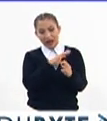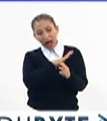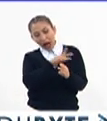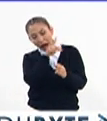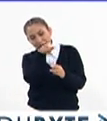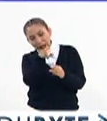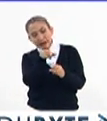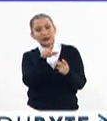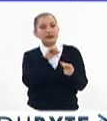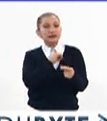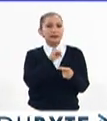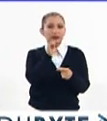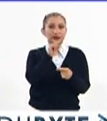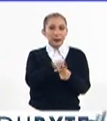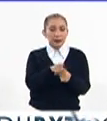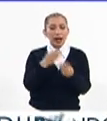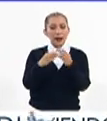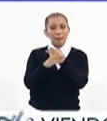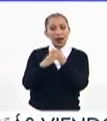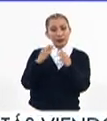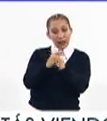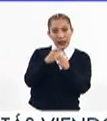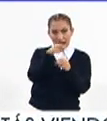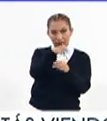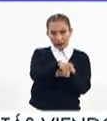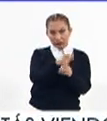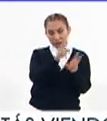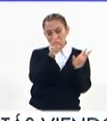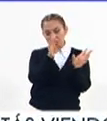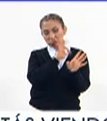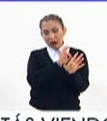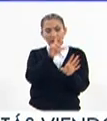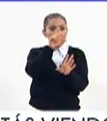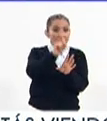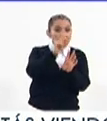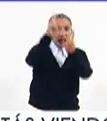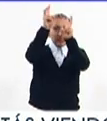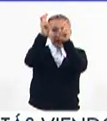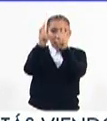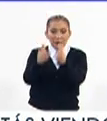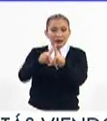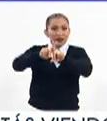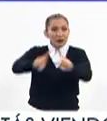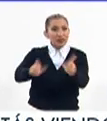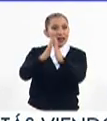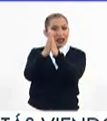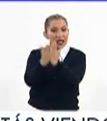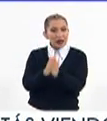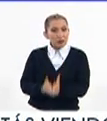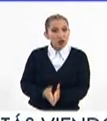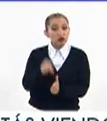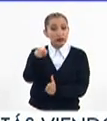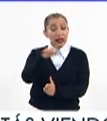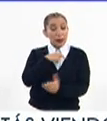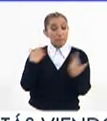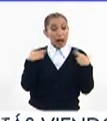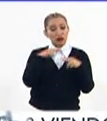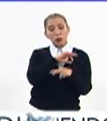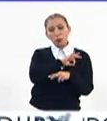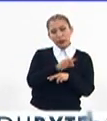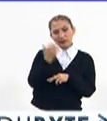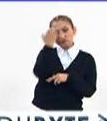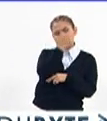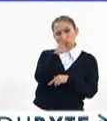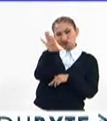oferta y hay materias incluso en las que puede haber hasta 20 títulos distintos, de tal manera que el maestro